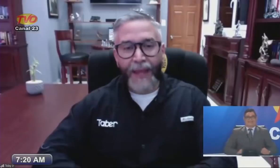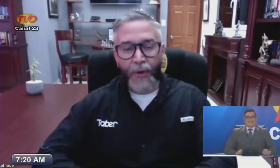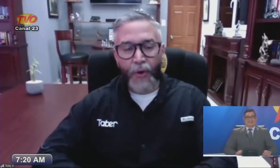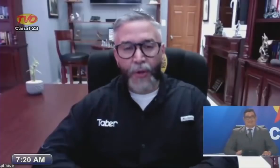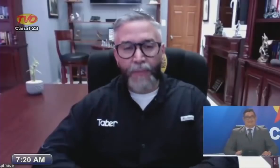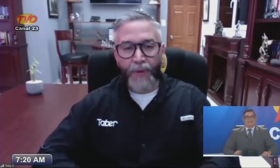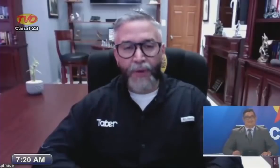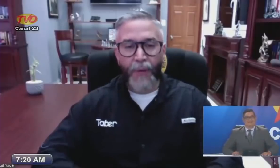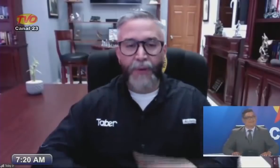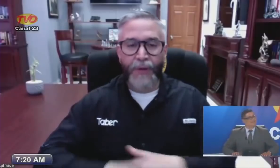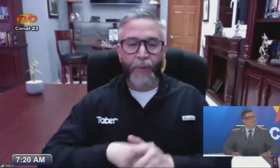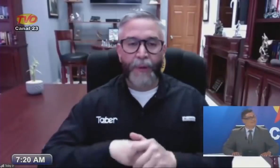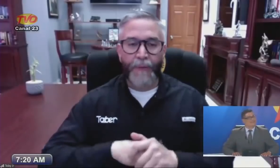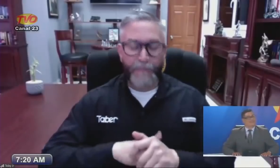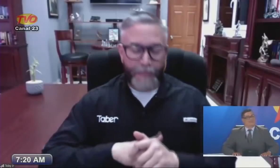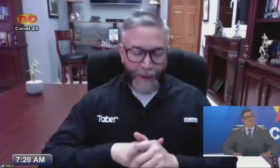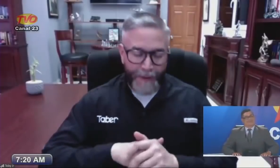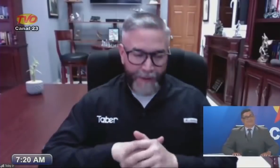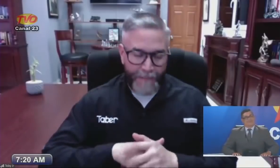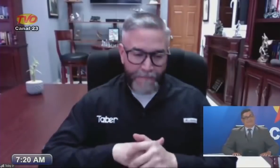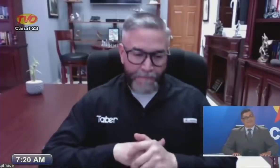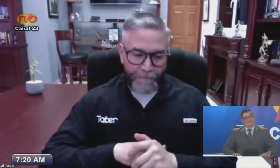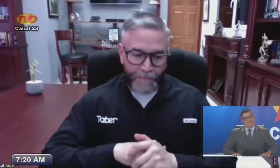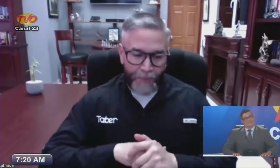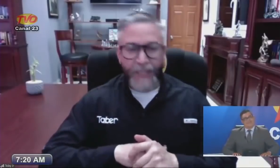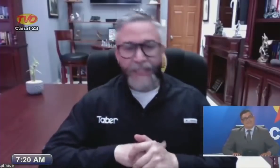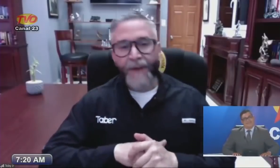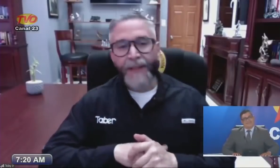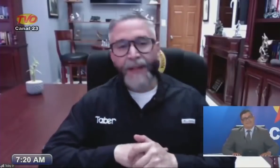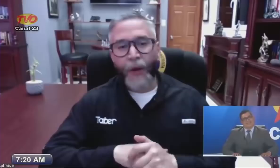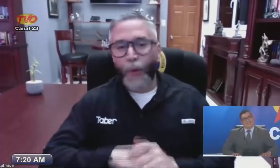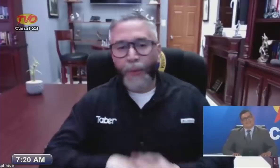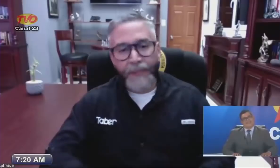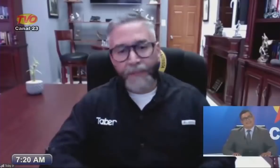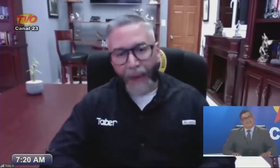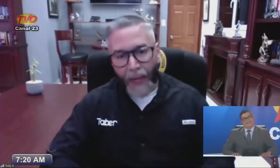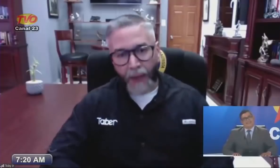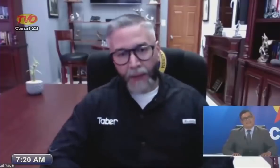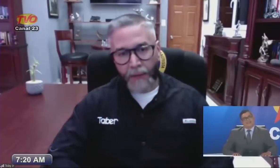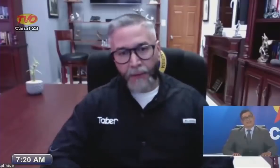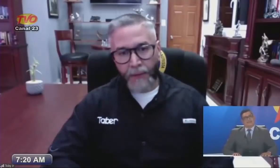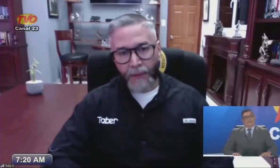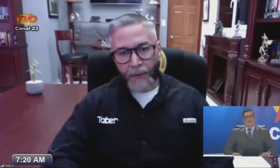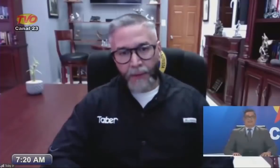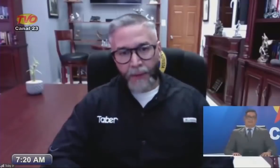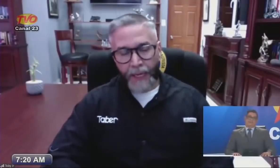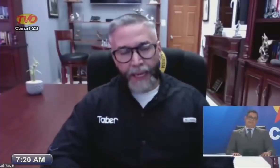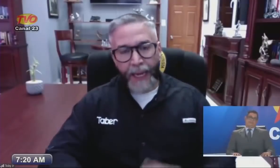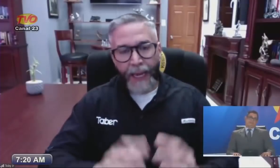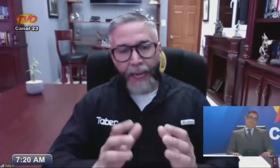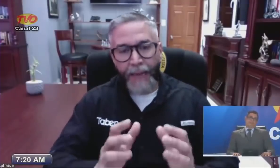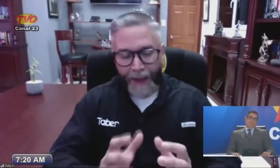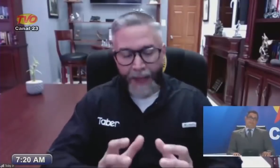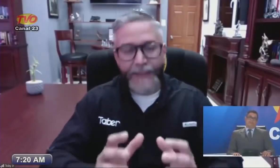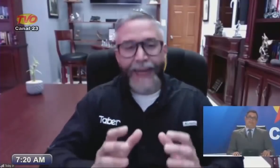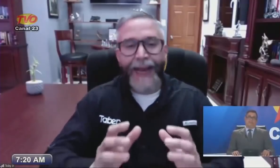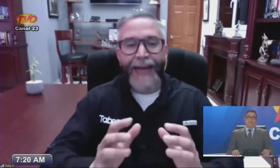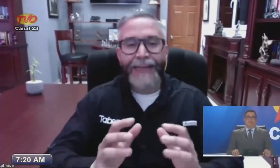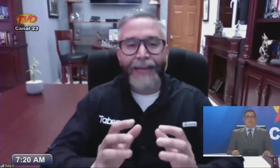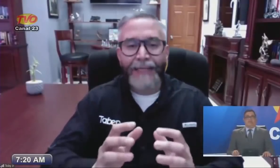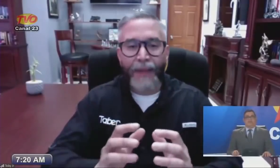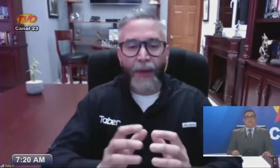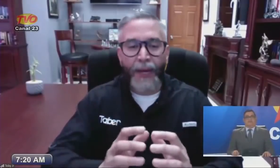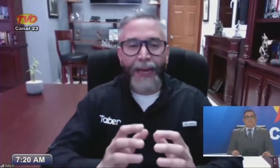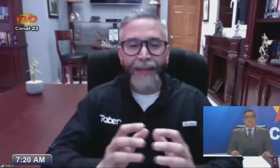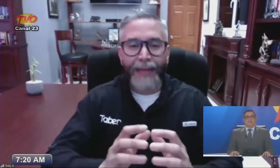sabe que creo yo y perdón que lo interrumpa y nos hace falta lo principal es el